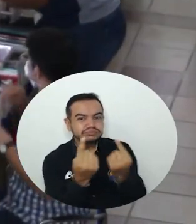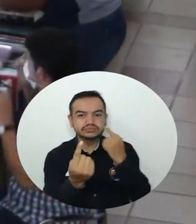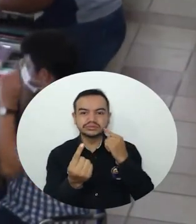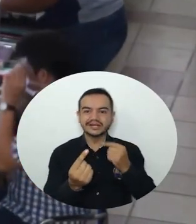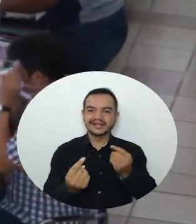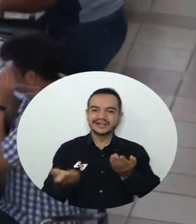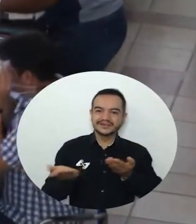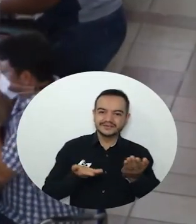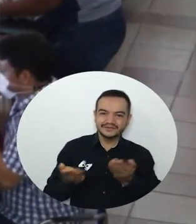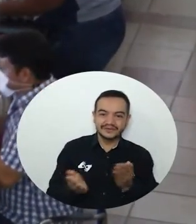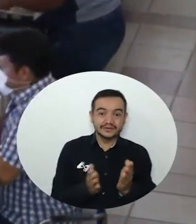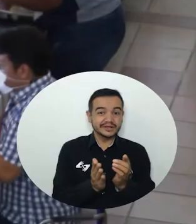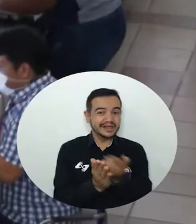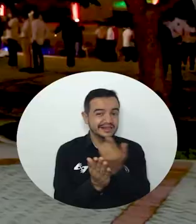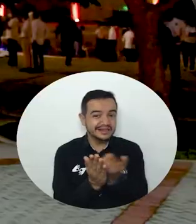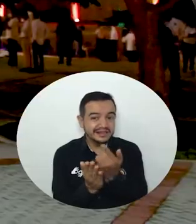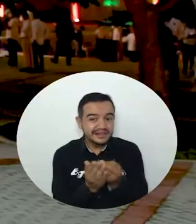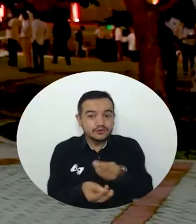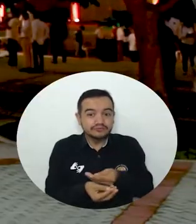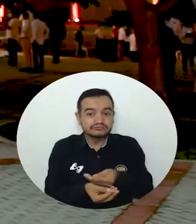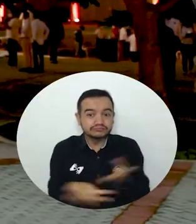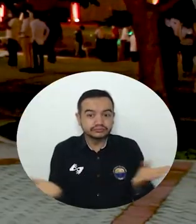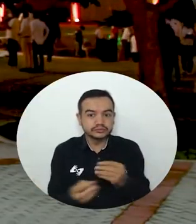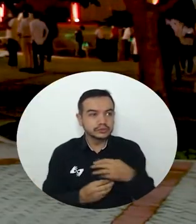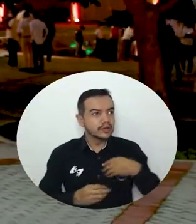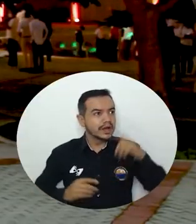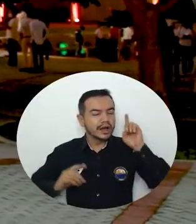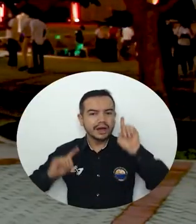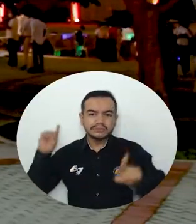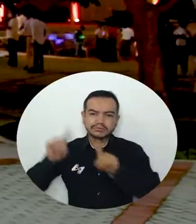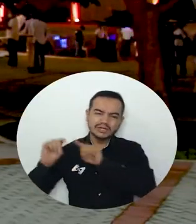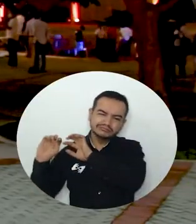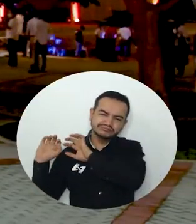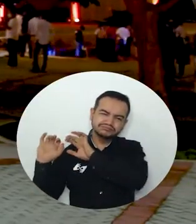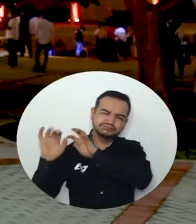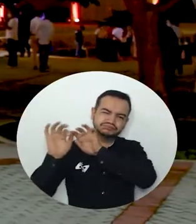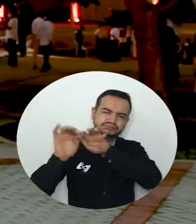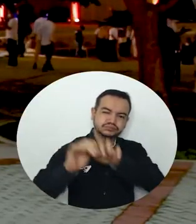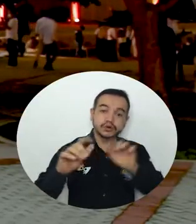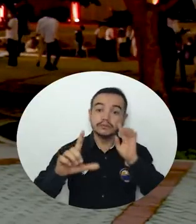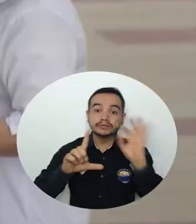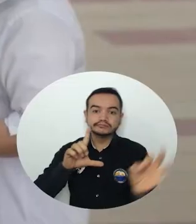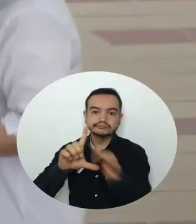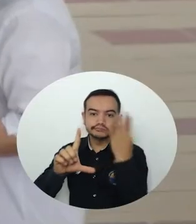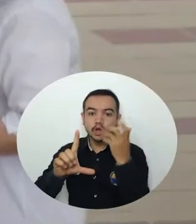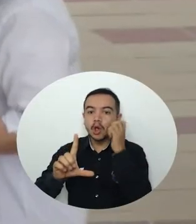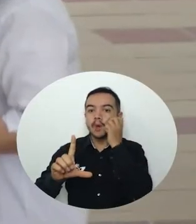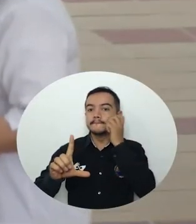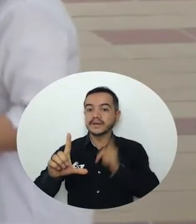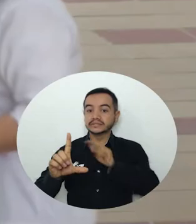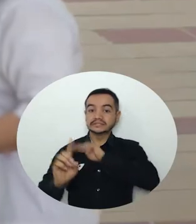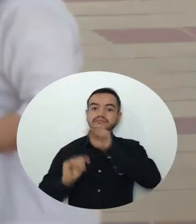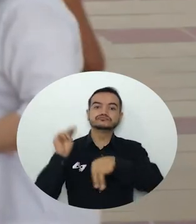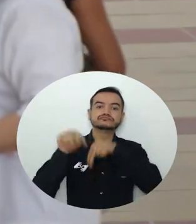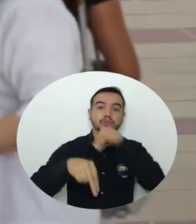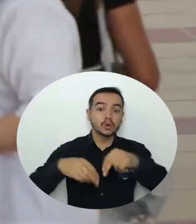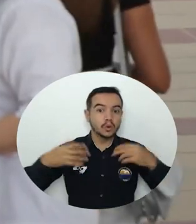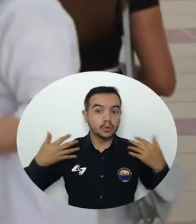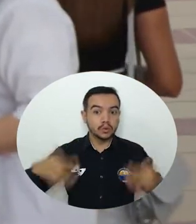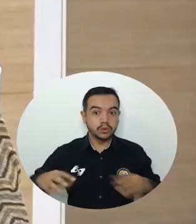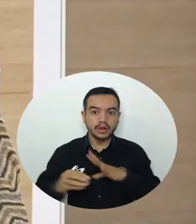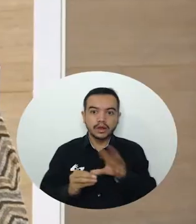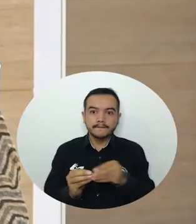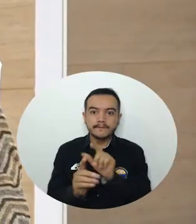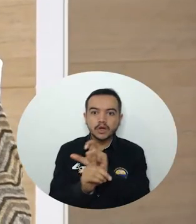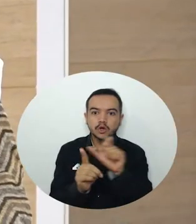librerías, distribuidoras. Hemos tenido una importante concentración de público, tanto a nivel virtual como a nivel presencial. Además, lo que es